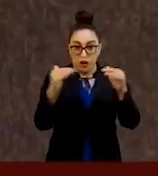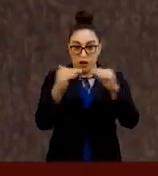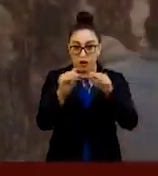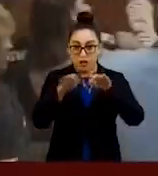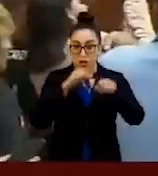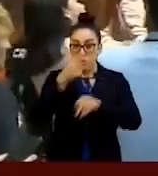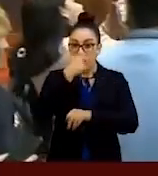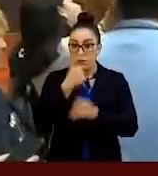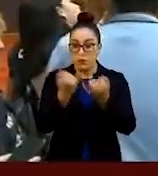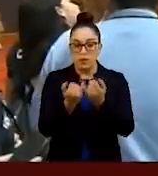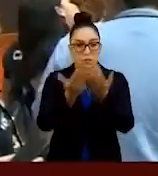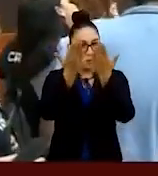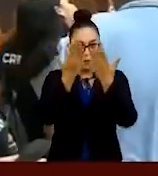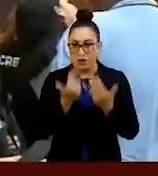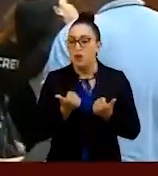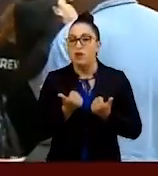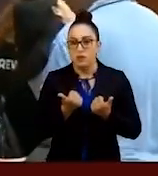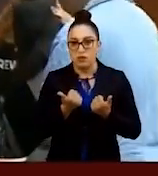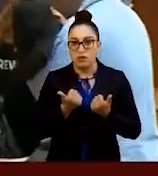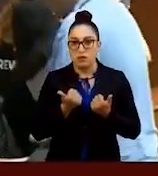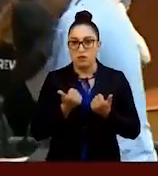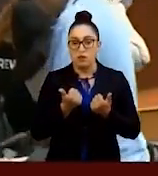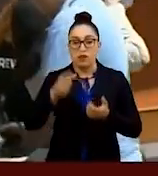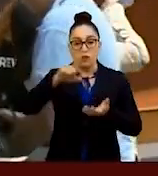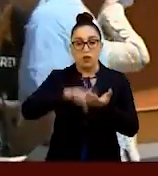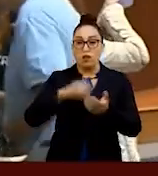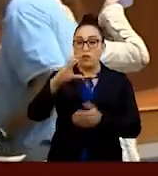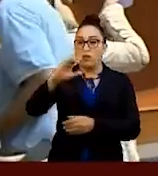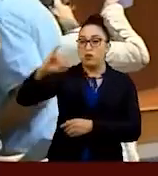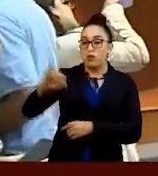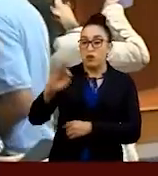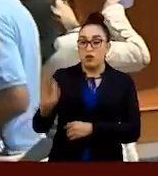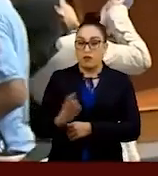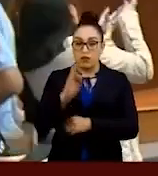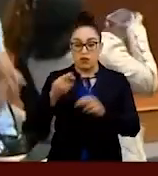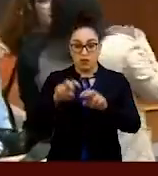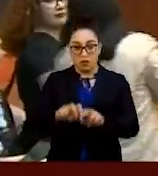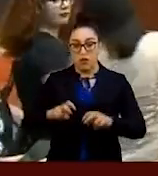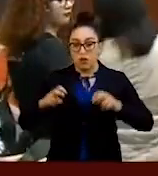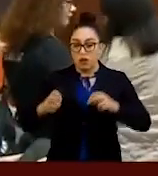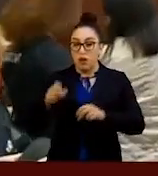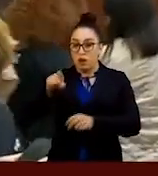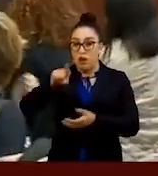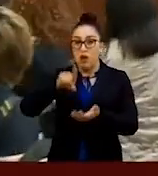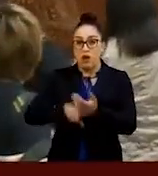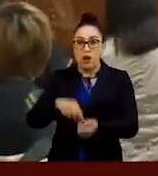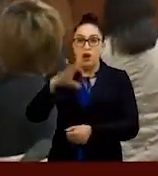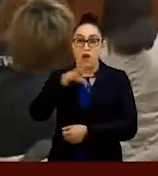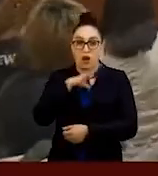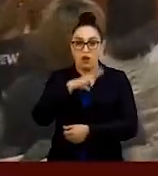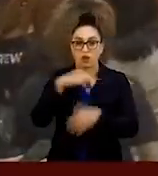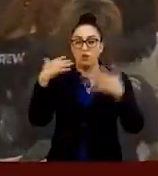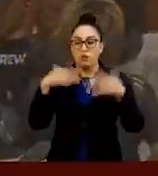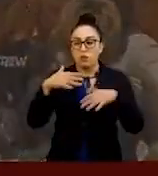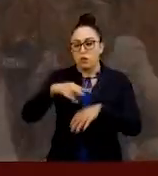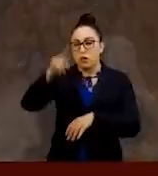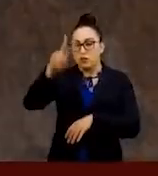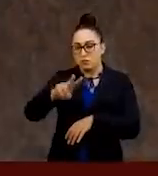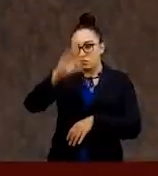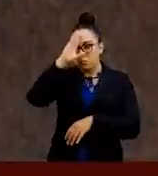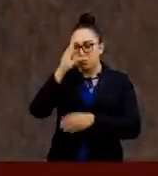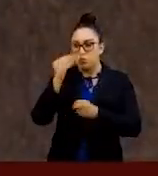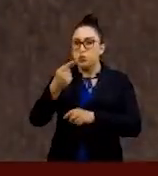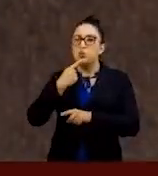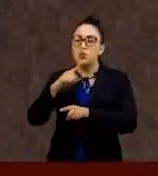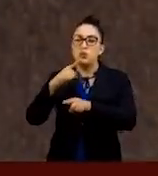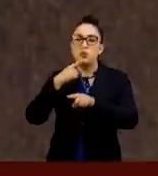hombres. En el Consejo de la Judicatura Federal existen infinidad de demandas